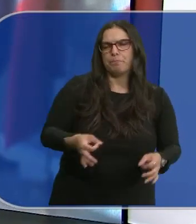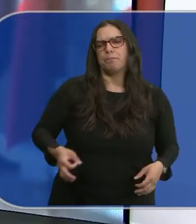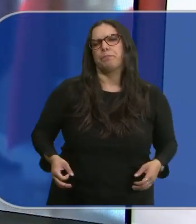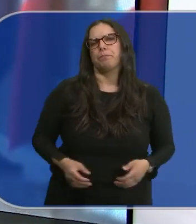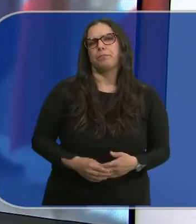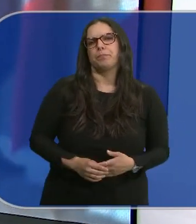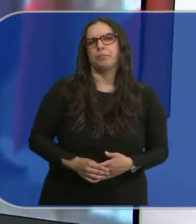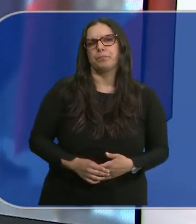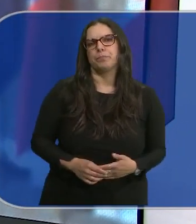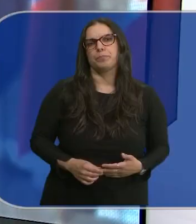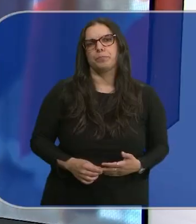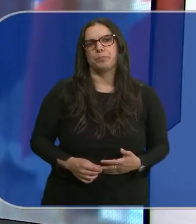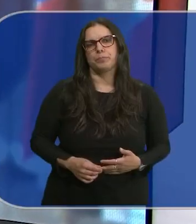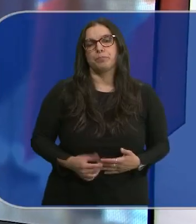actuales. Elena.